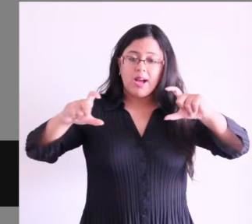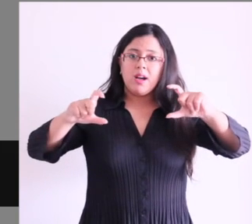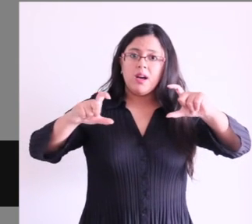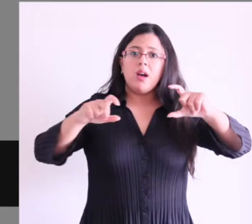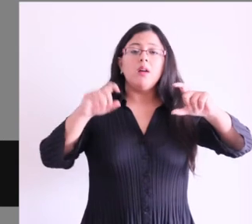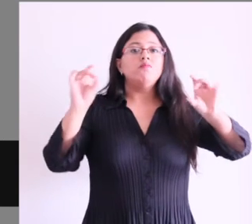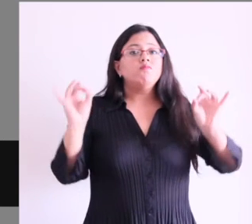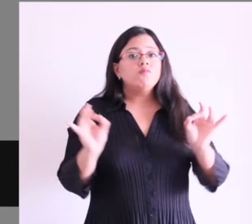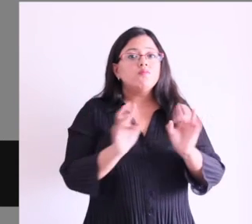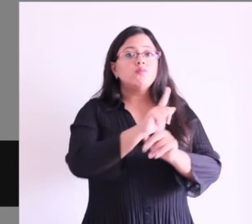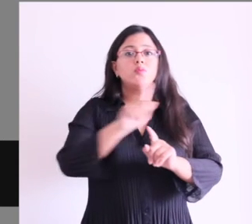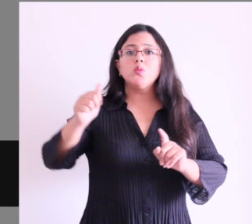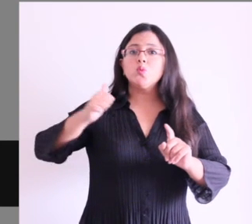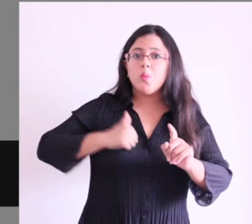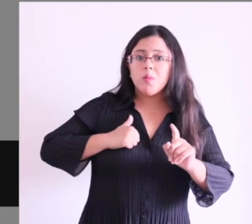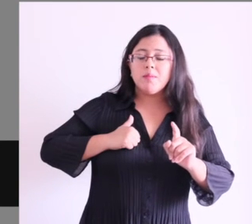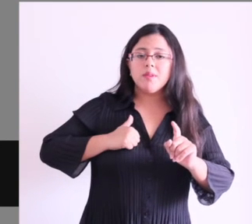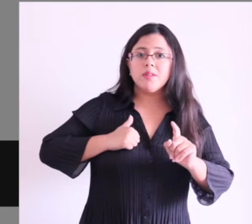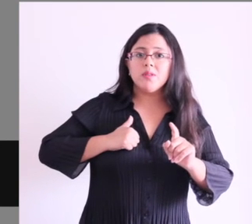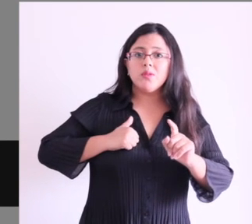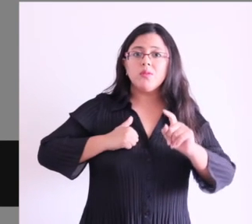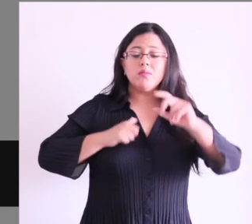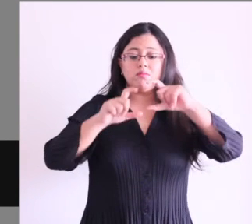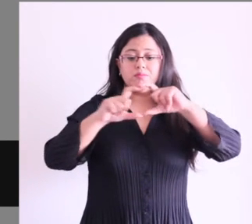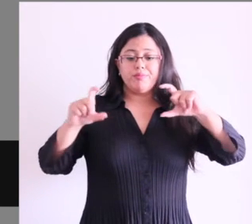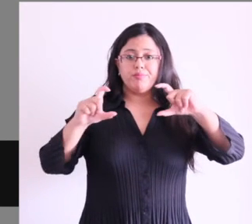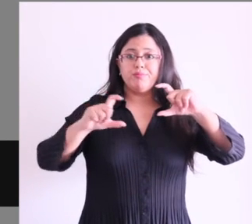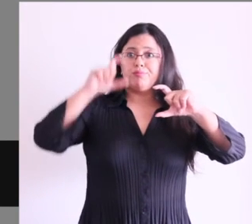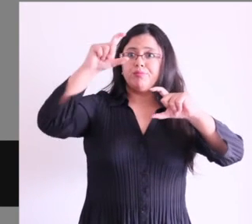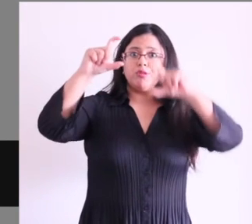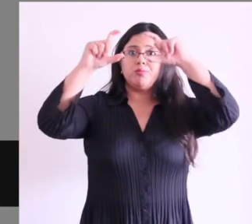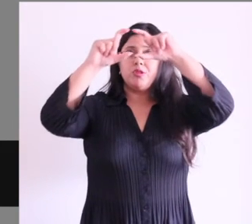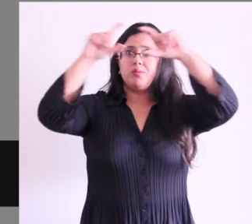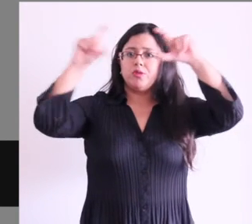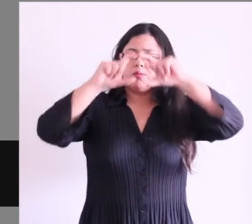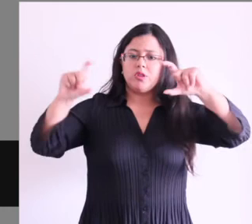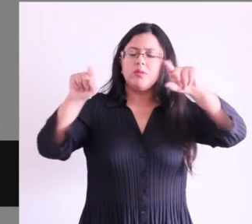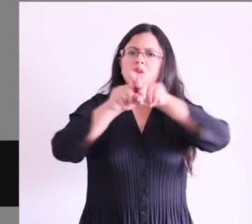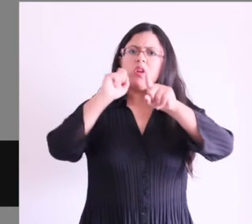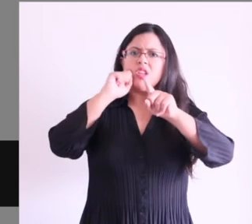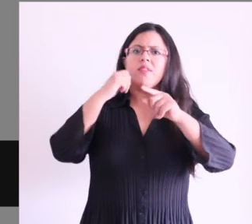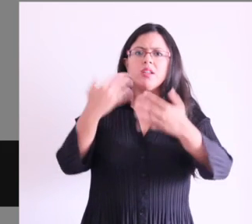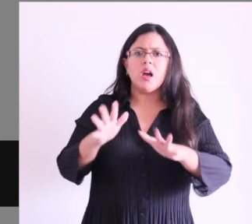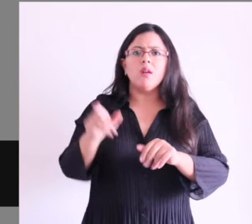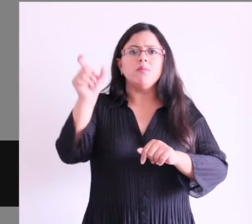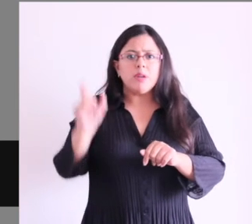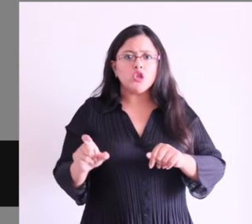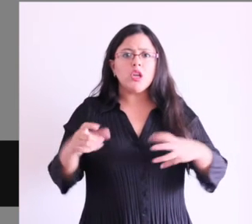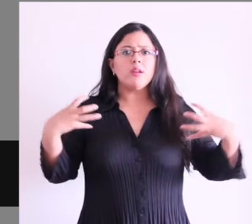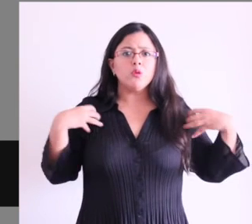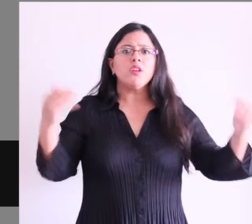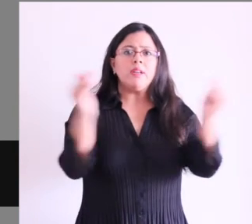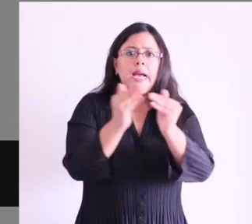al incumplimiento de las dos primeras cláusulas y que otorgan la facultad al arrendador para poner término